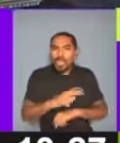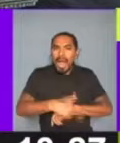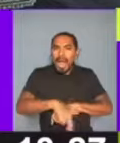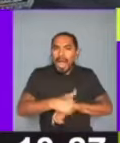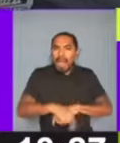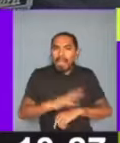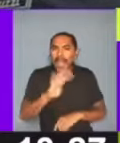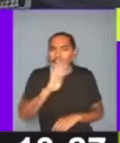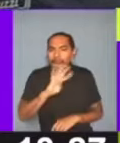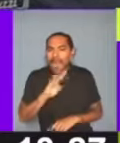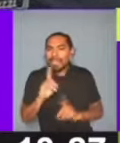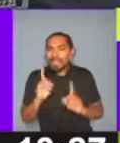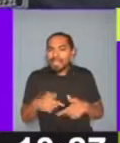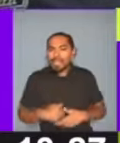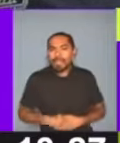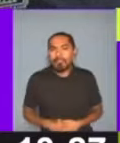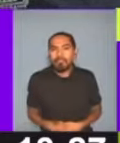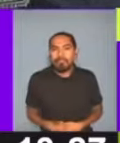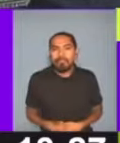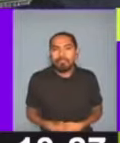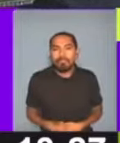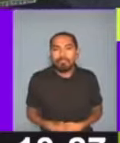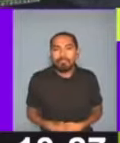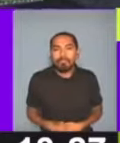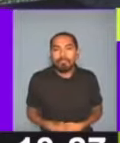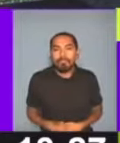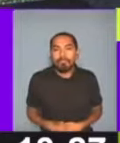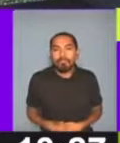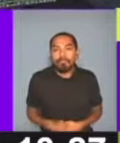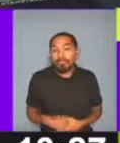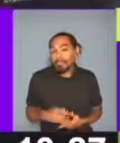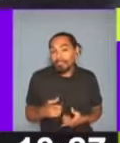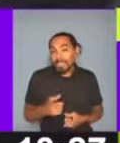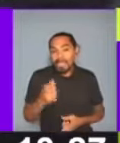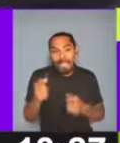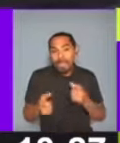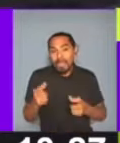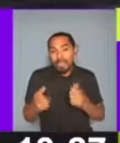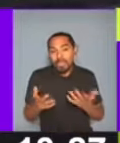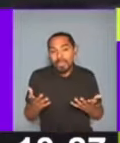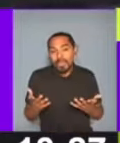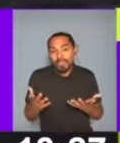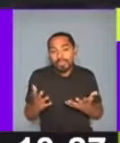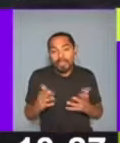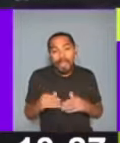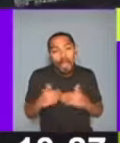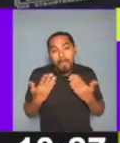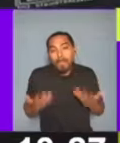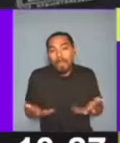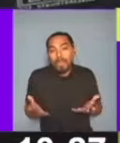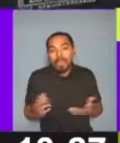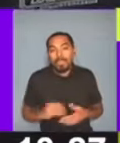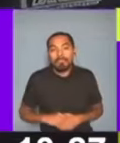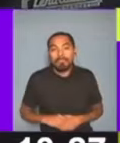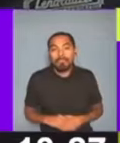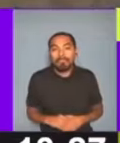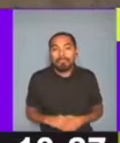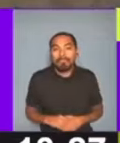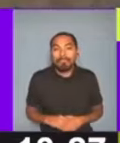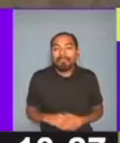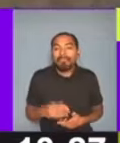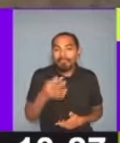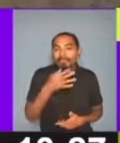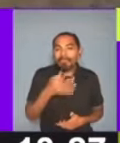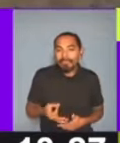pasajero transportado, pero los otros no. Pero la gente viaja en lo que puede a esta altura, Mariana. Tal cual, en lo que puede, como le alcance